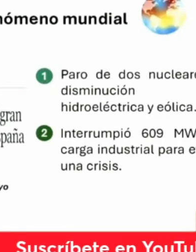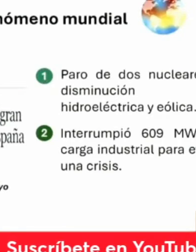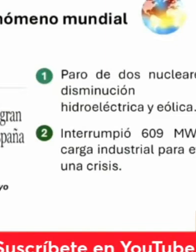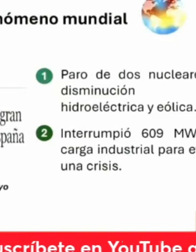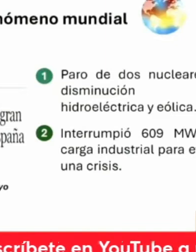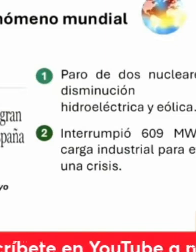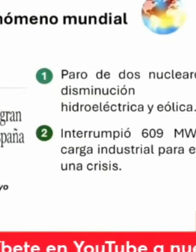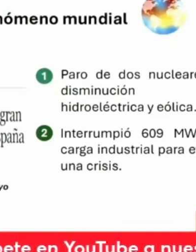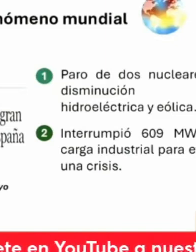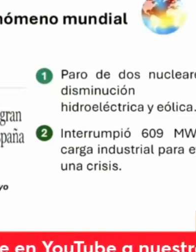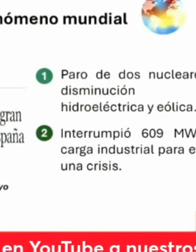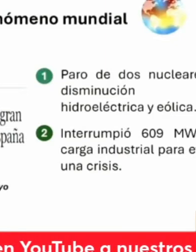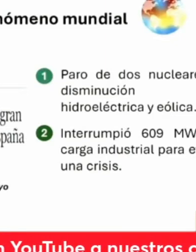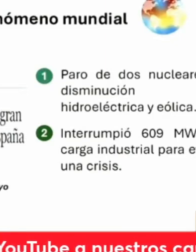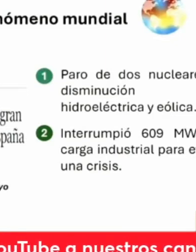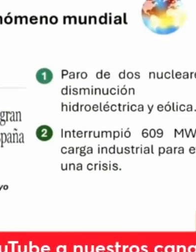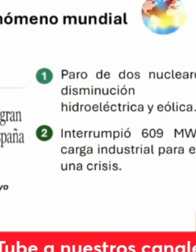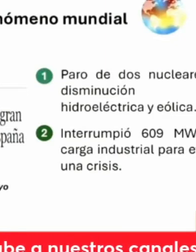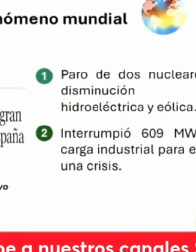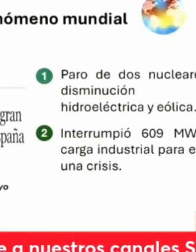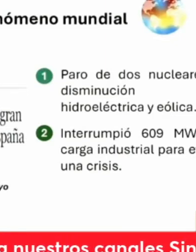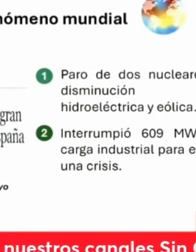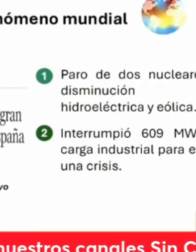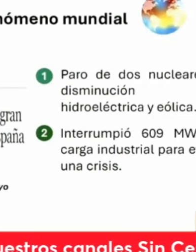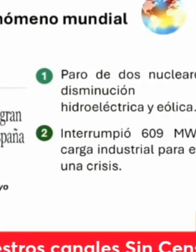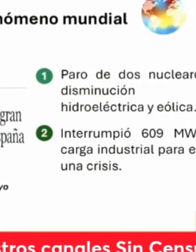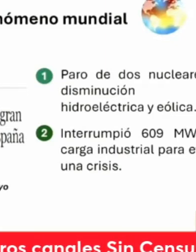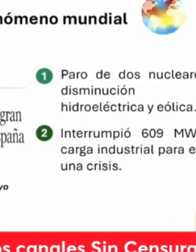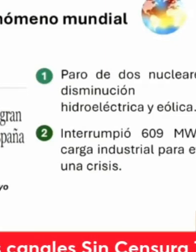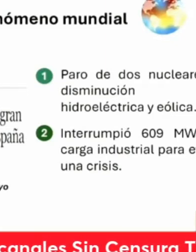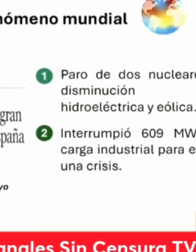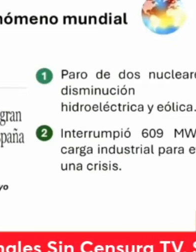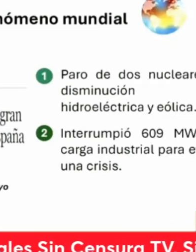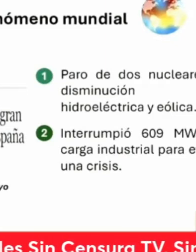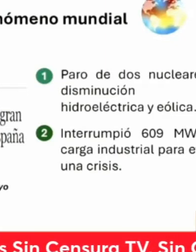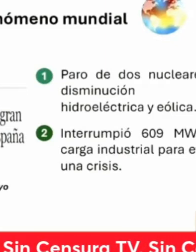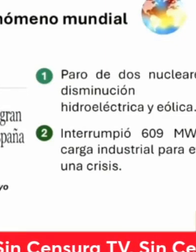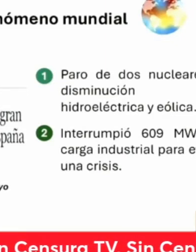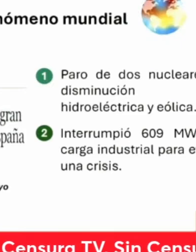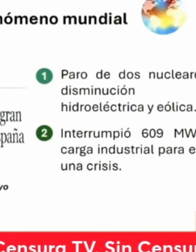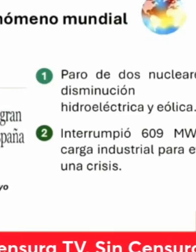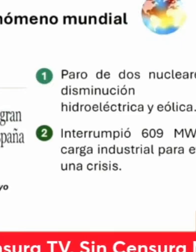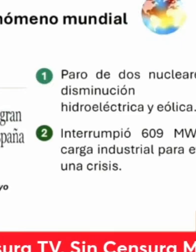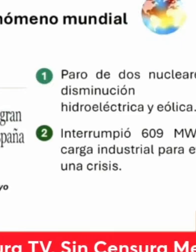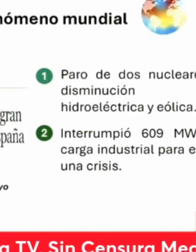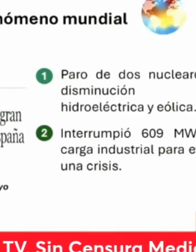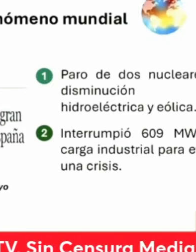la Comisión Federal de Electricidad, cuando iniciaron los apagones,